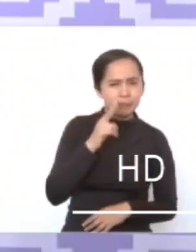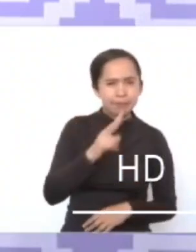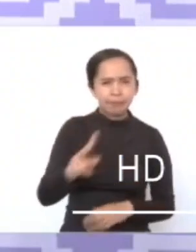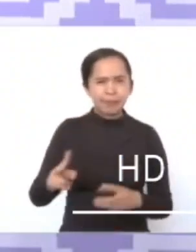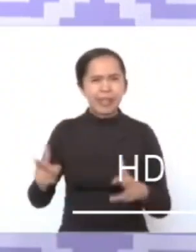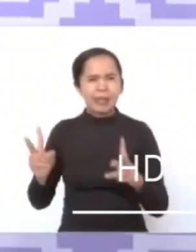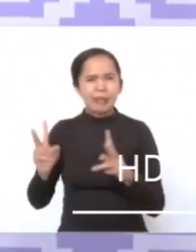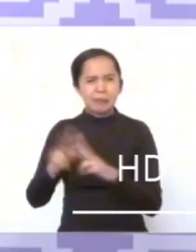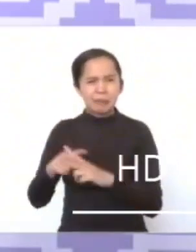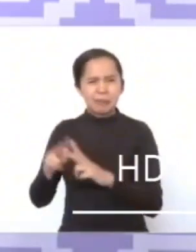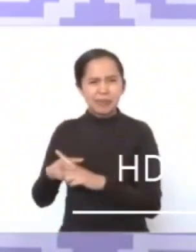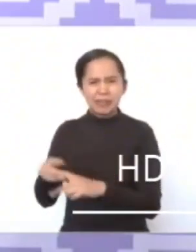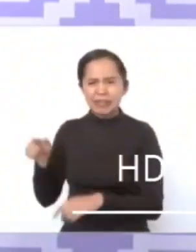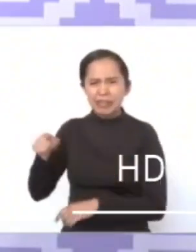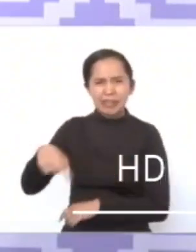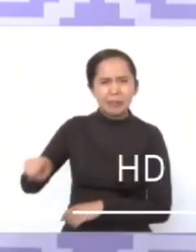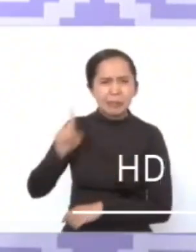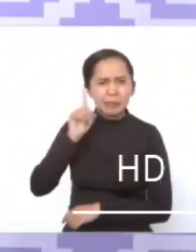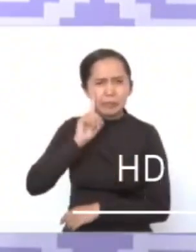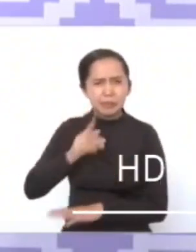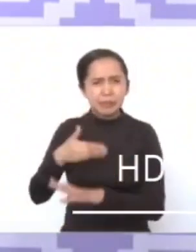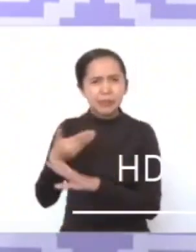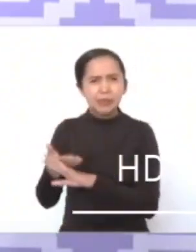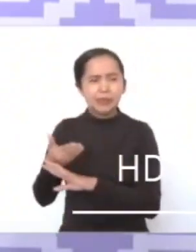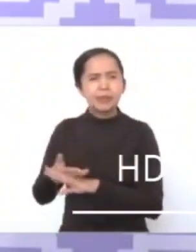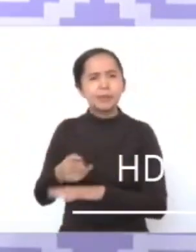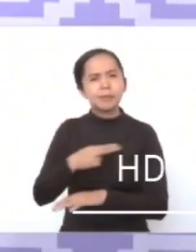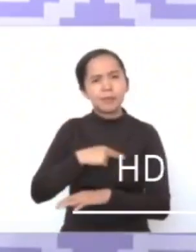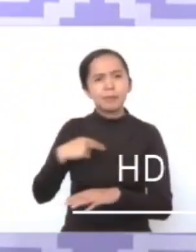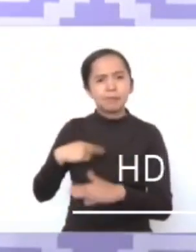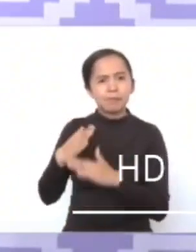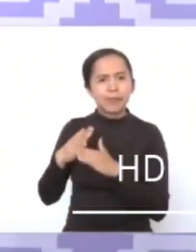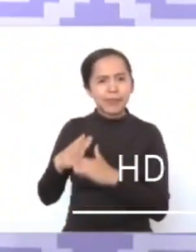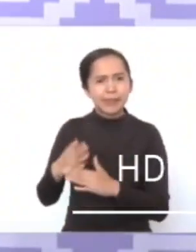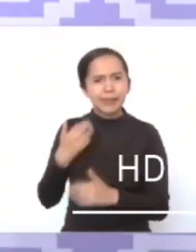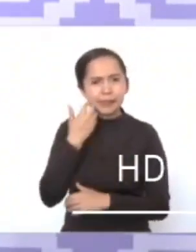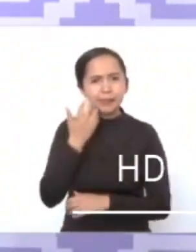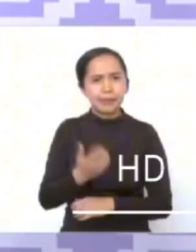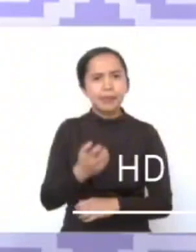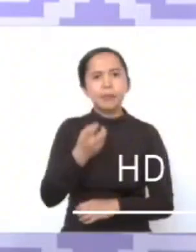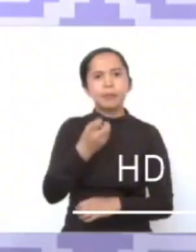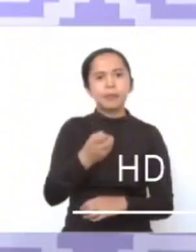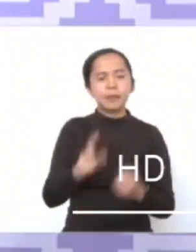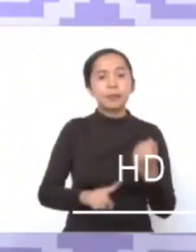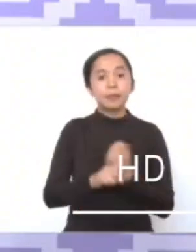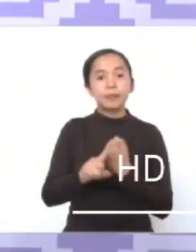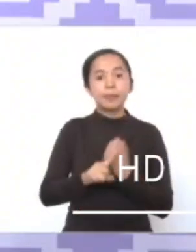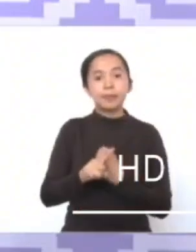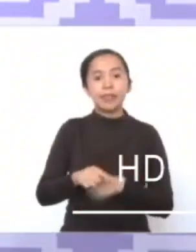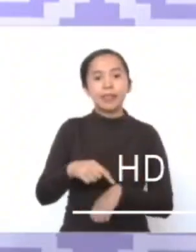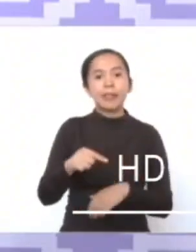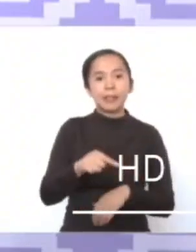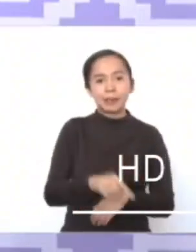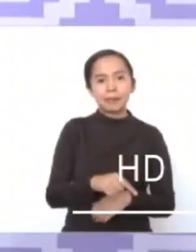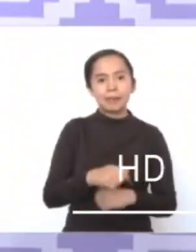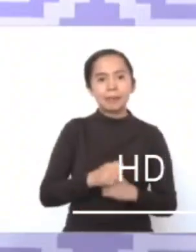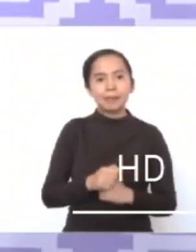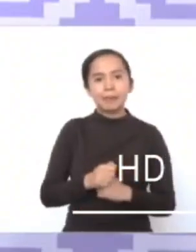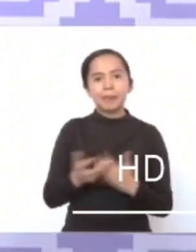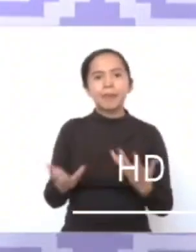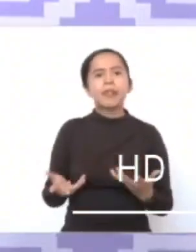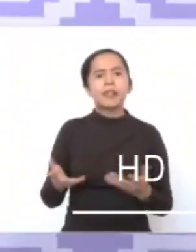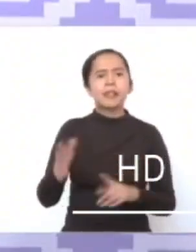violencias en razón de género desde adentro crea un mejor entendimiento para atender estas problemáticas hacia afuera. En